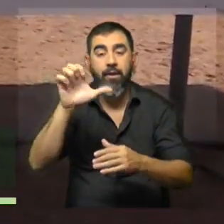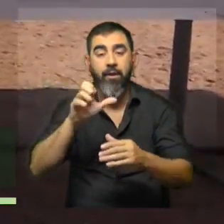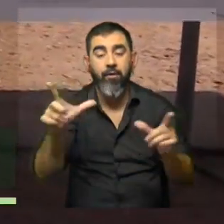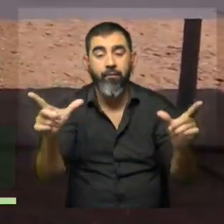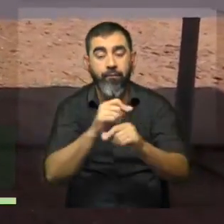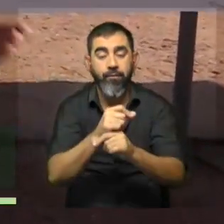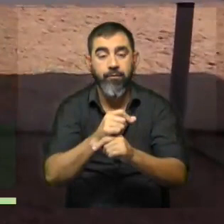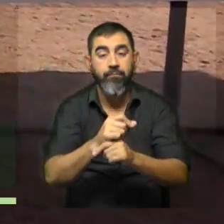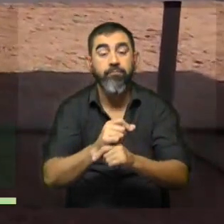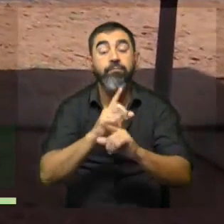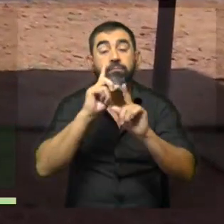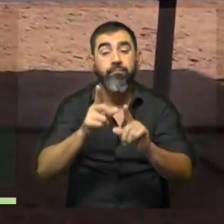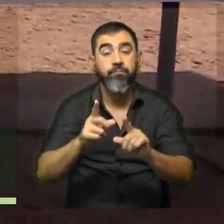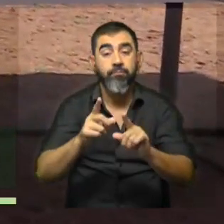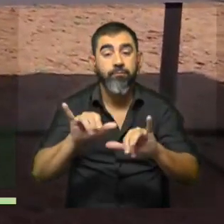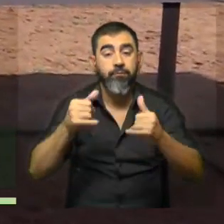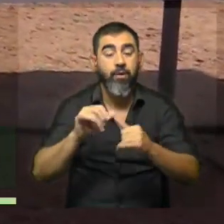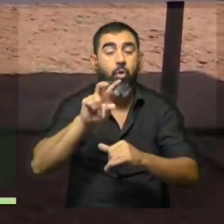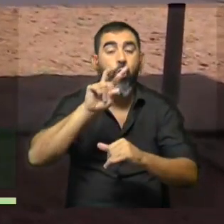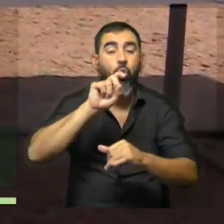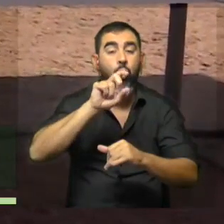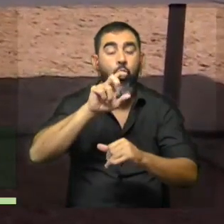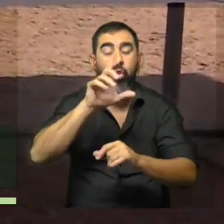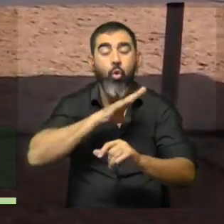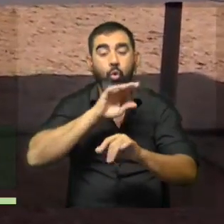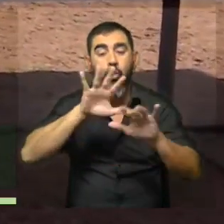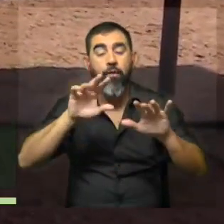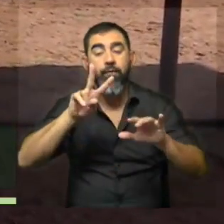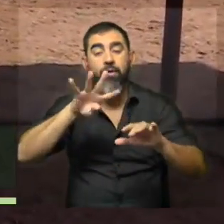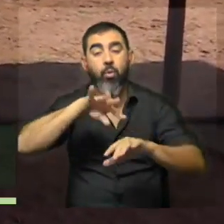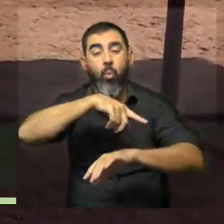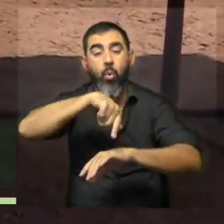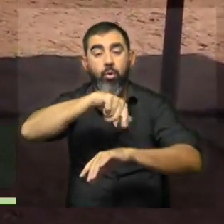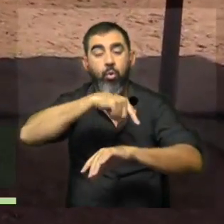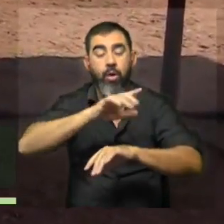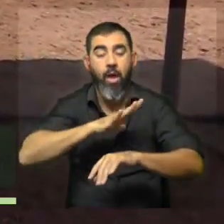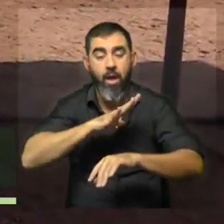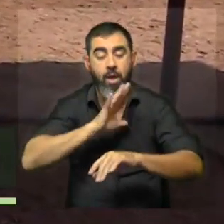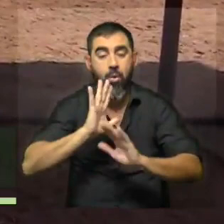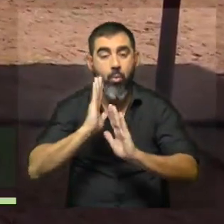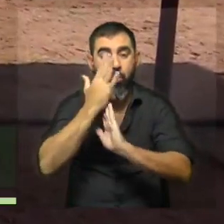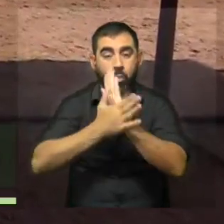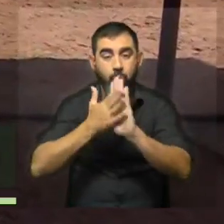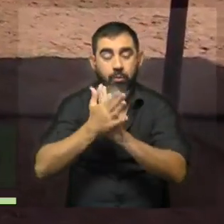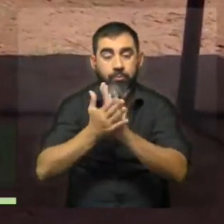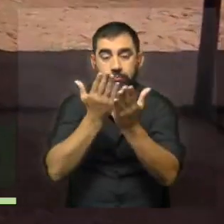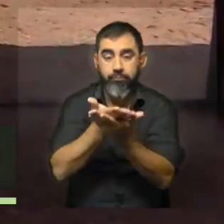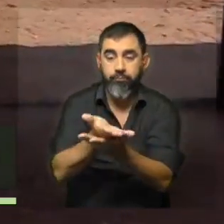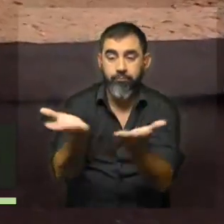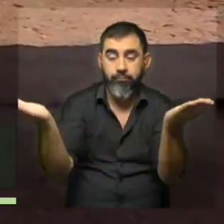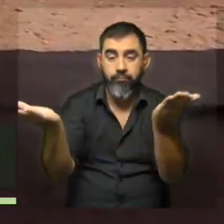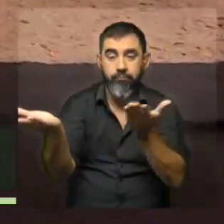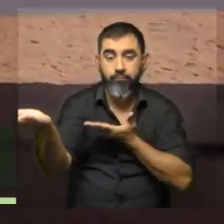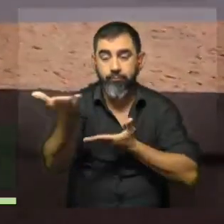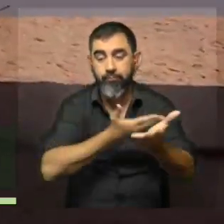mismo mes y esto también se suma allá a las doce Galerías 24 horas que hay a nuestro territorio nacional y los invitamos José María a compartir